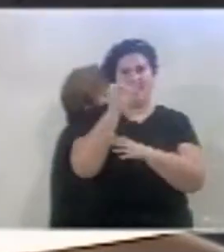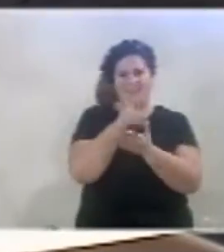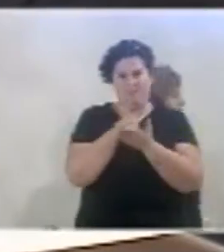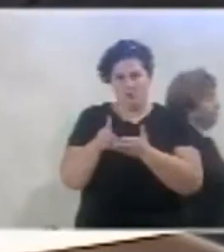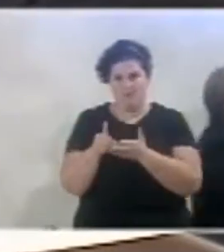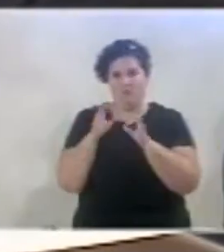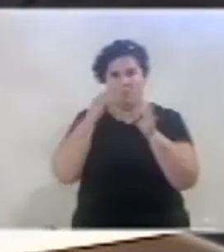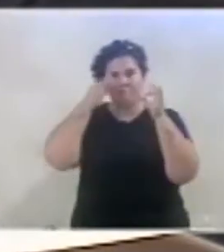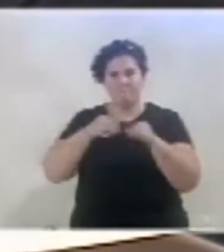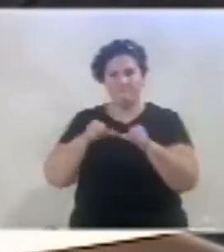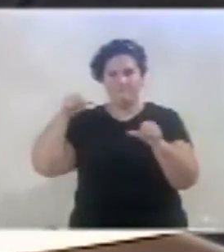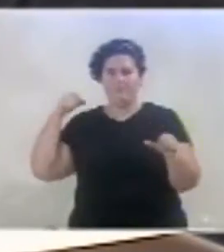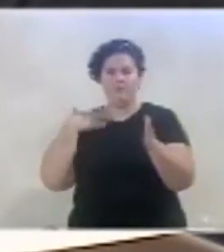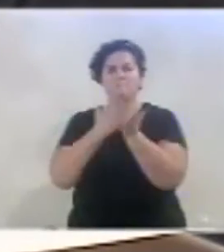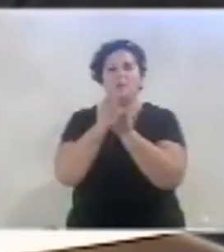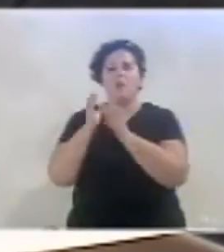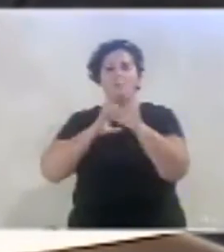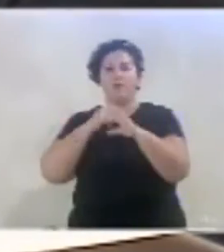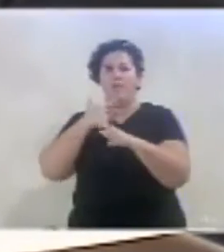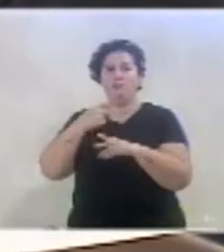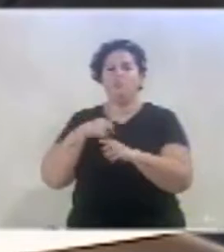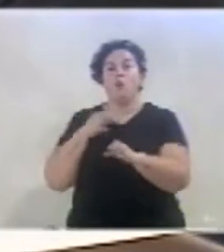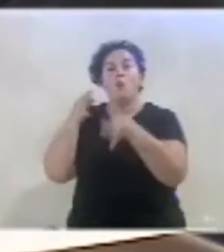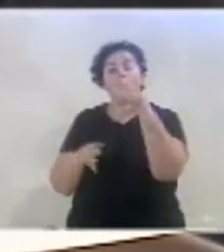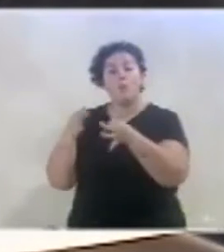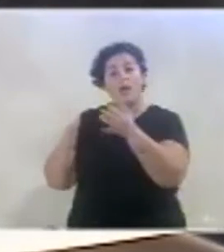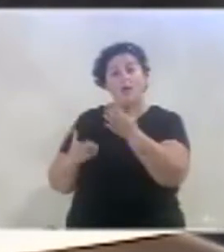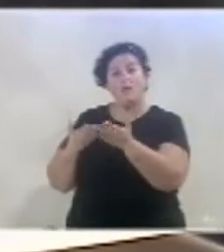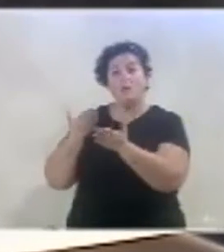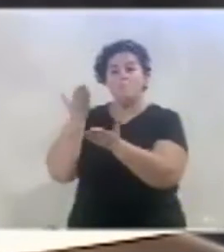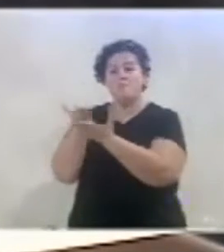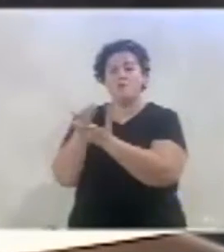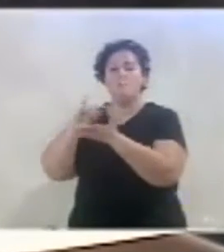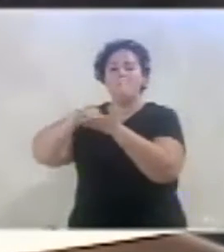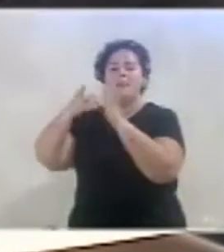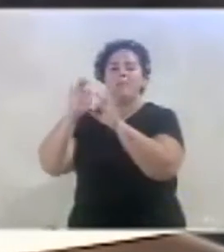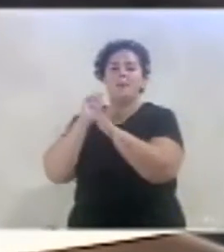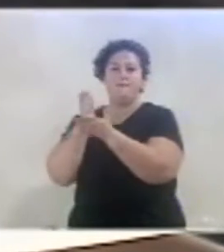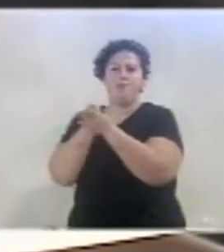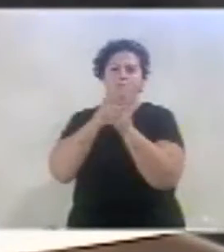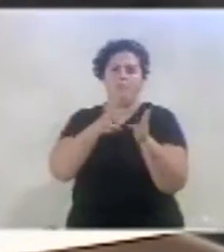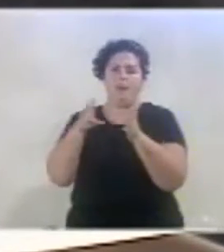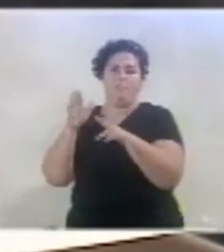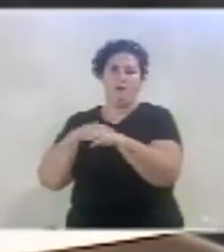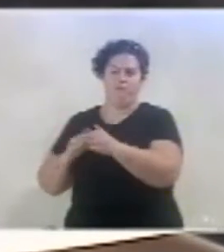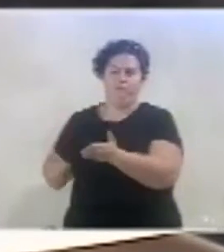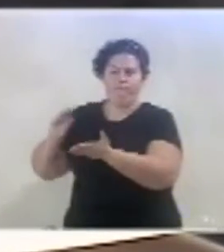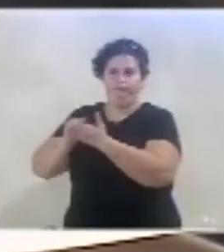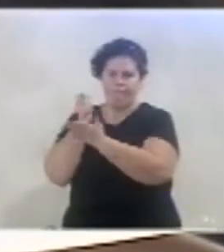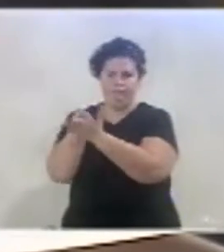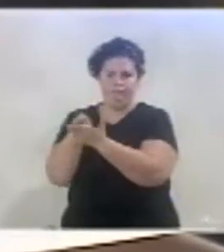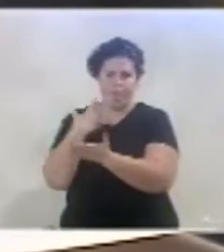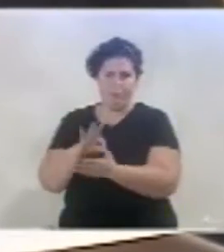día atrás, a través de los medios de comunicación, que se ha pedido al juzgado un plan de pagos para hacer frente a ese importante desembolso en varios